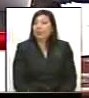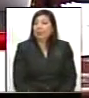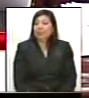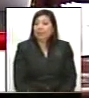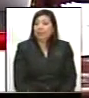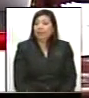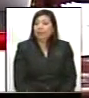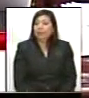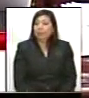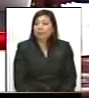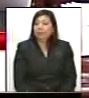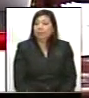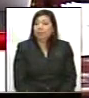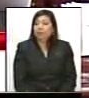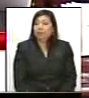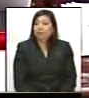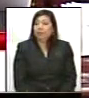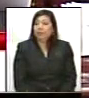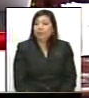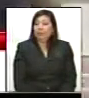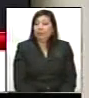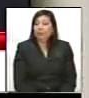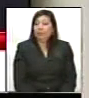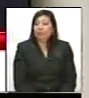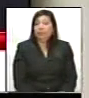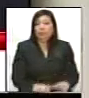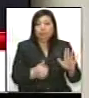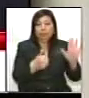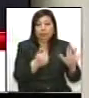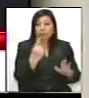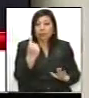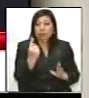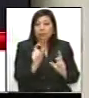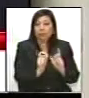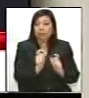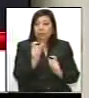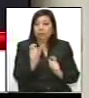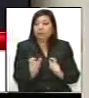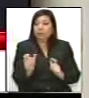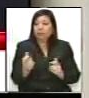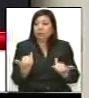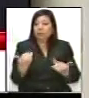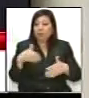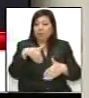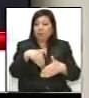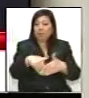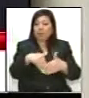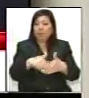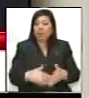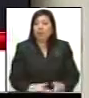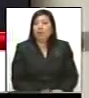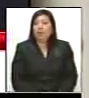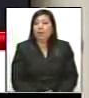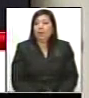han registrado su asistencia 61 señores congresistas al voto